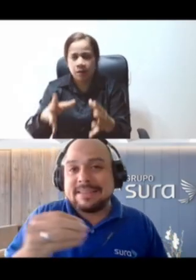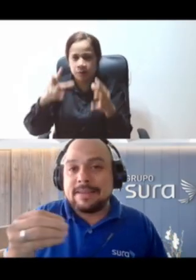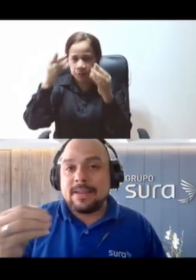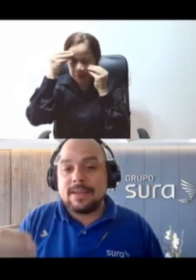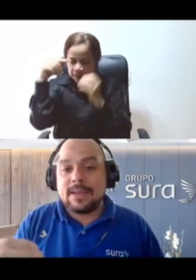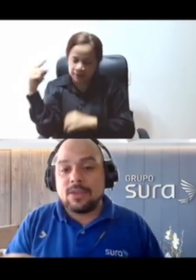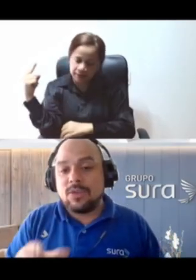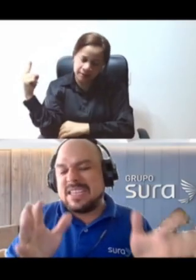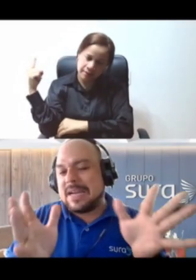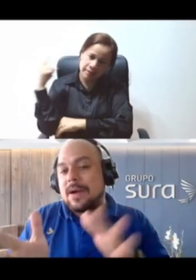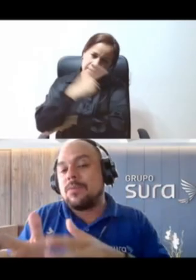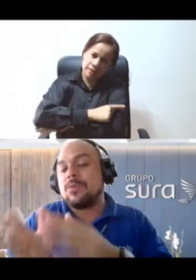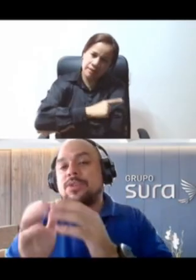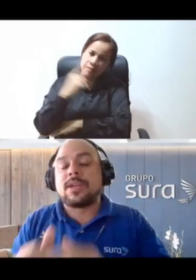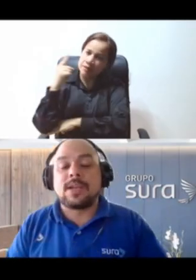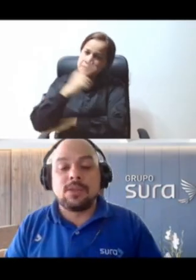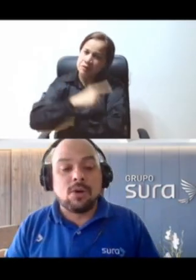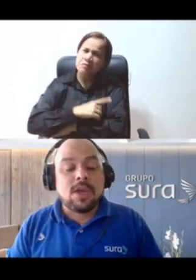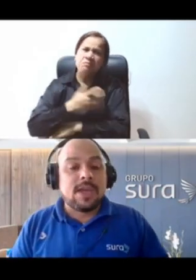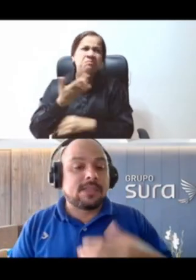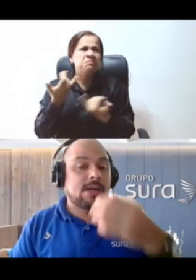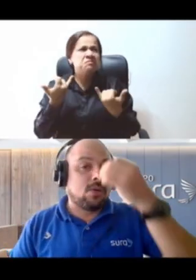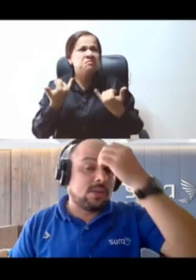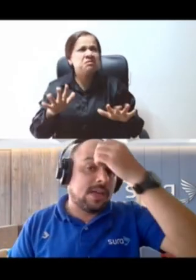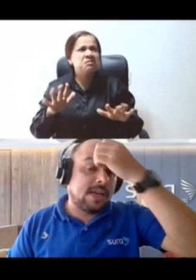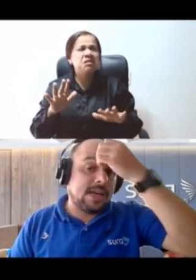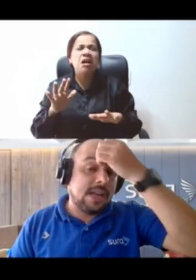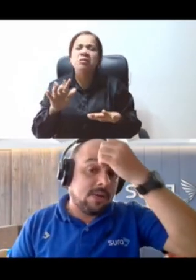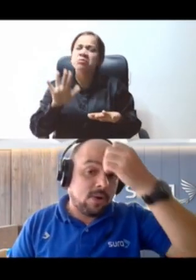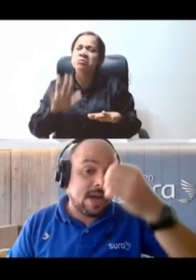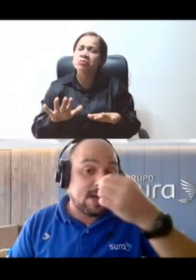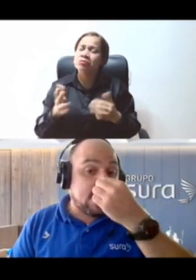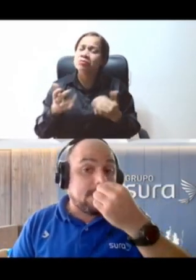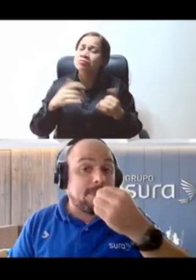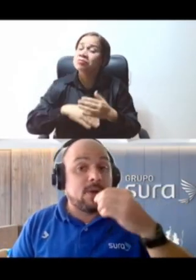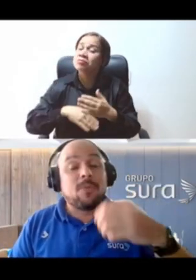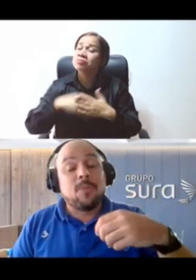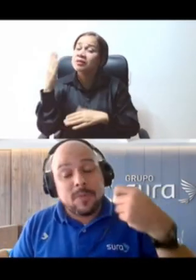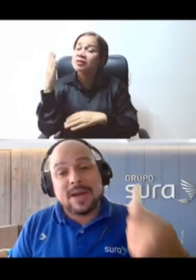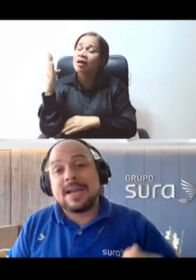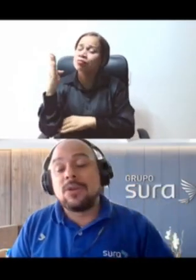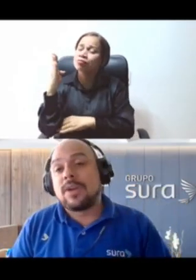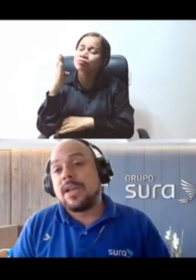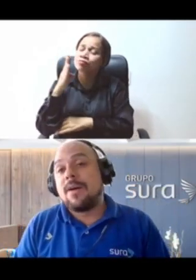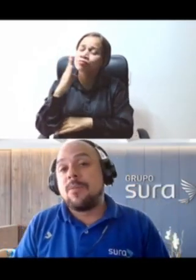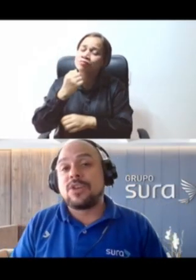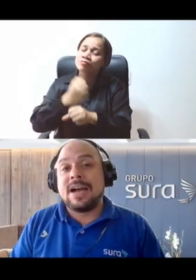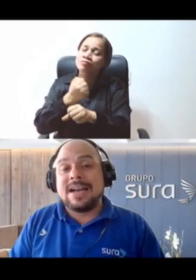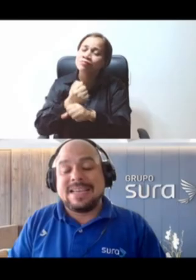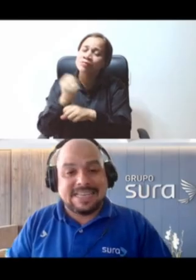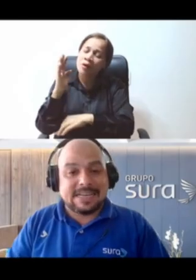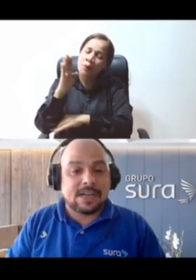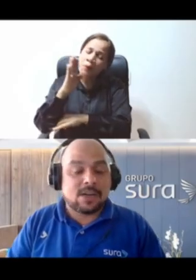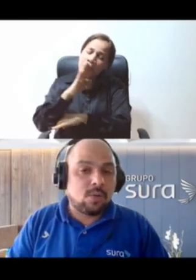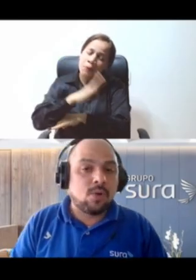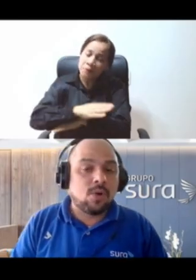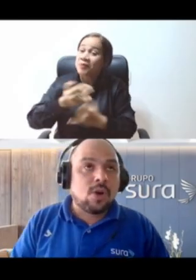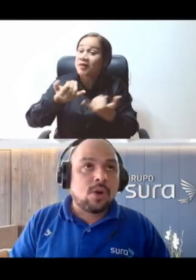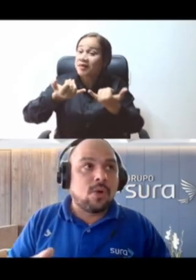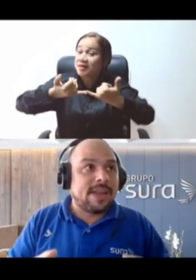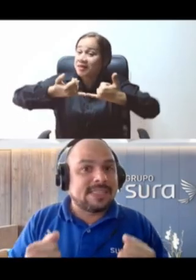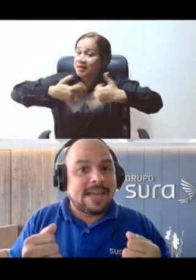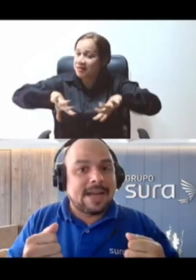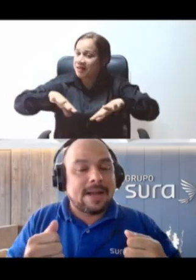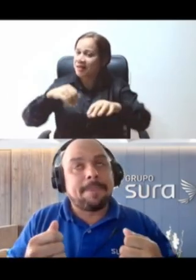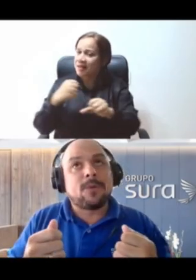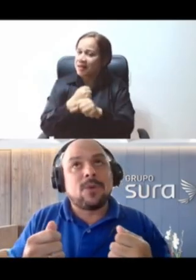paso o parte del día en donde ya vamos cerrando esta jornada laboral, pero muy bacano que la vamos a cerrar